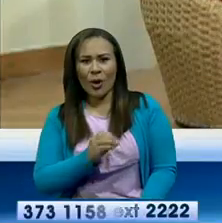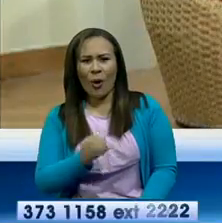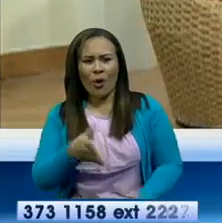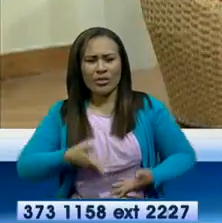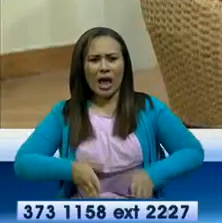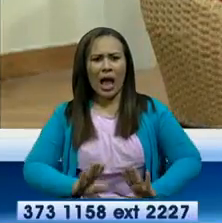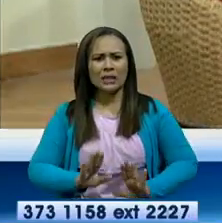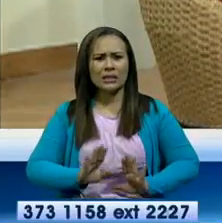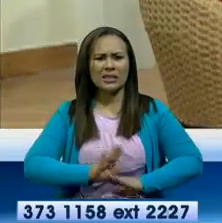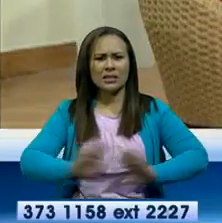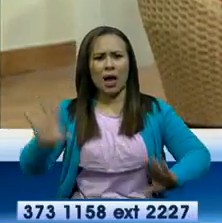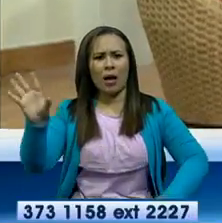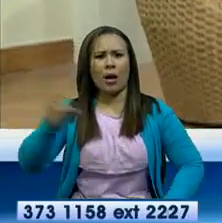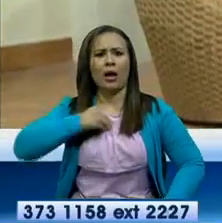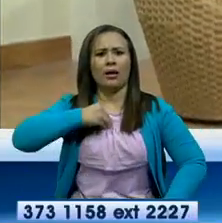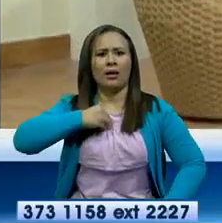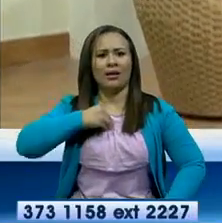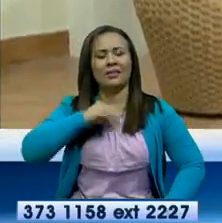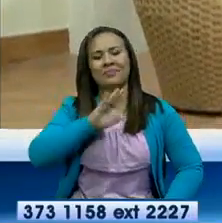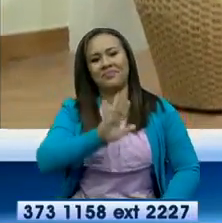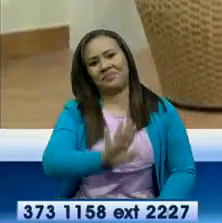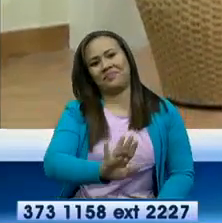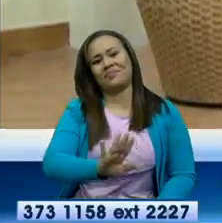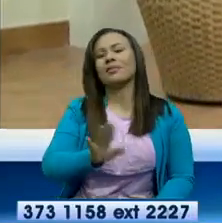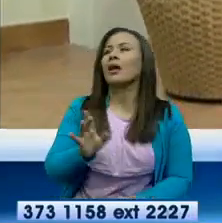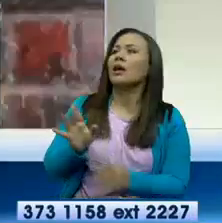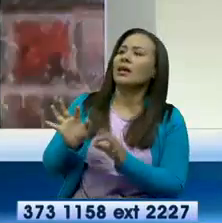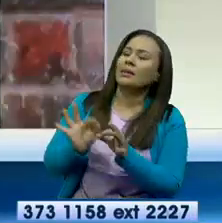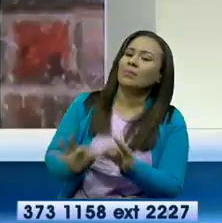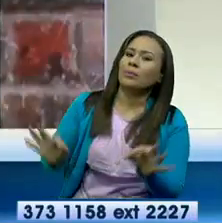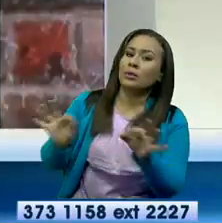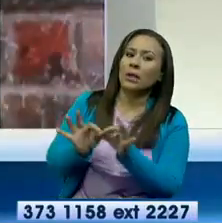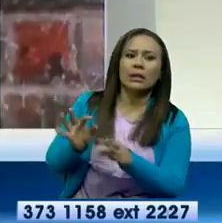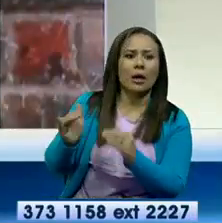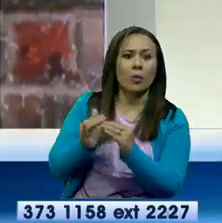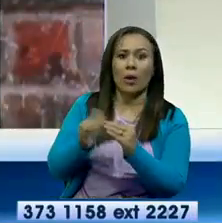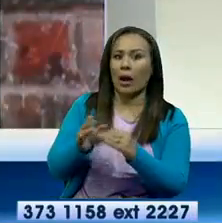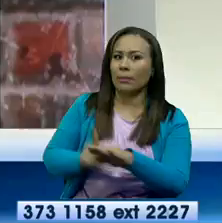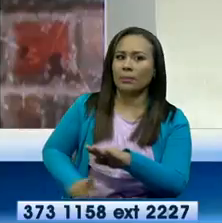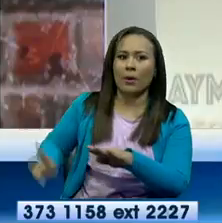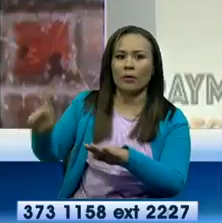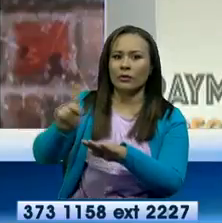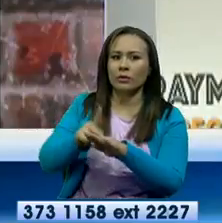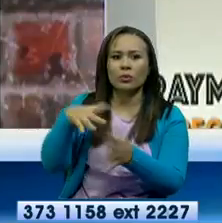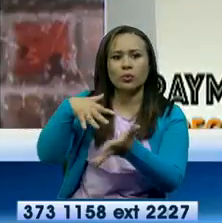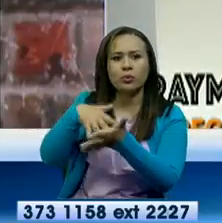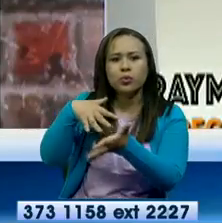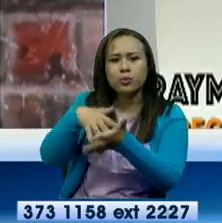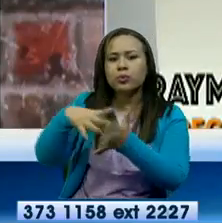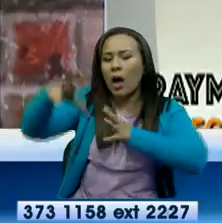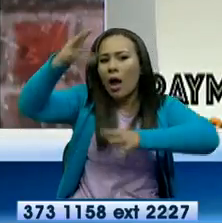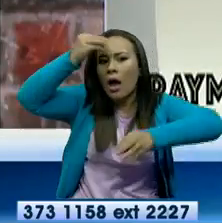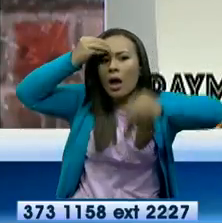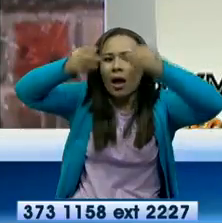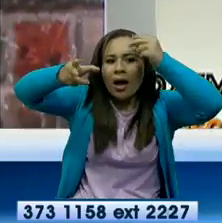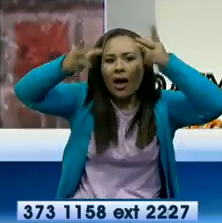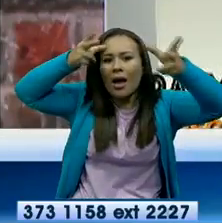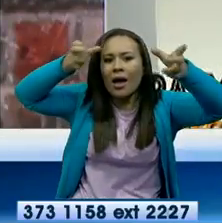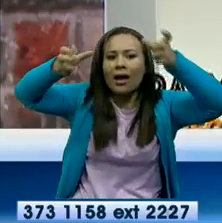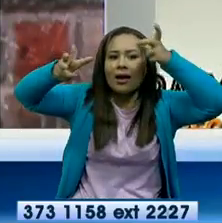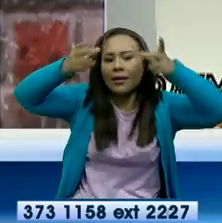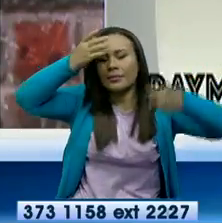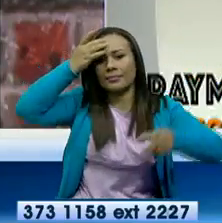mira a veces tiene todas las dificultades que tiene cualquier profesión y en la actuación obviamente hay un